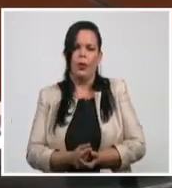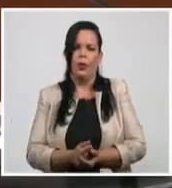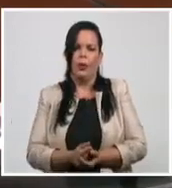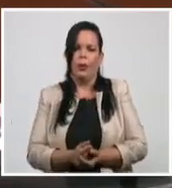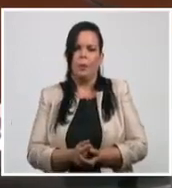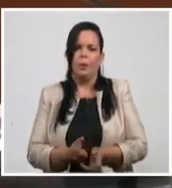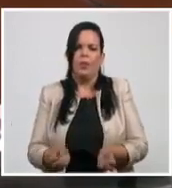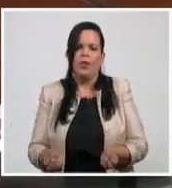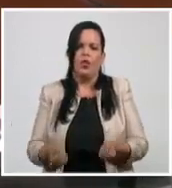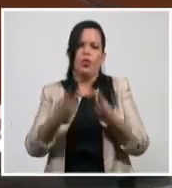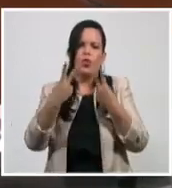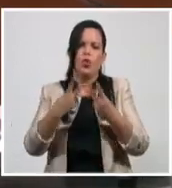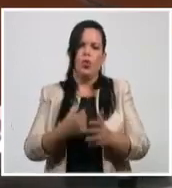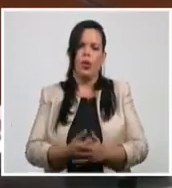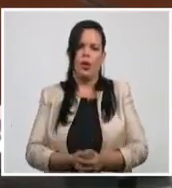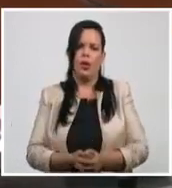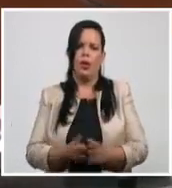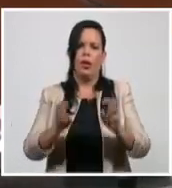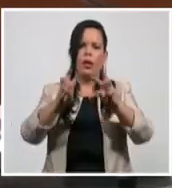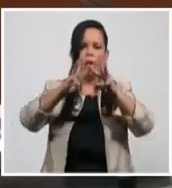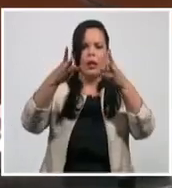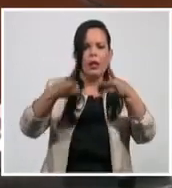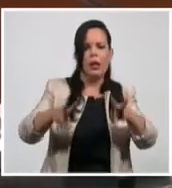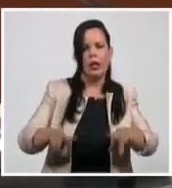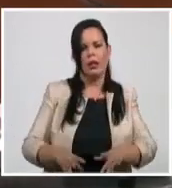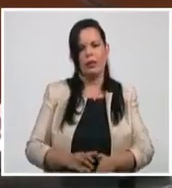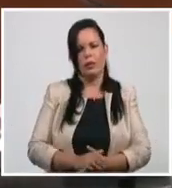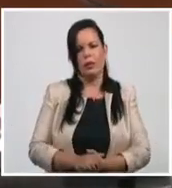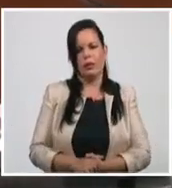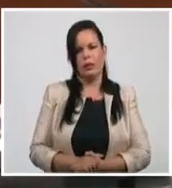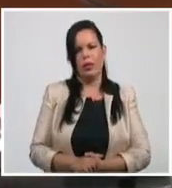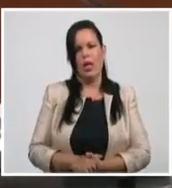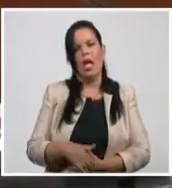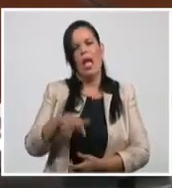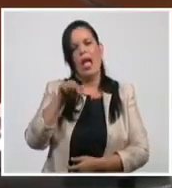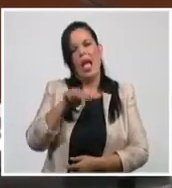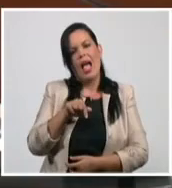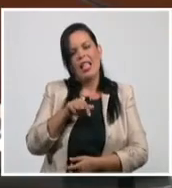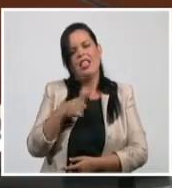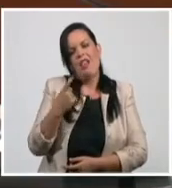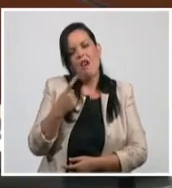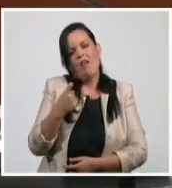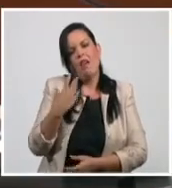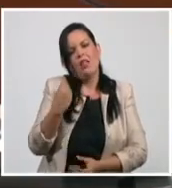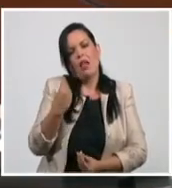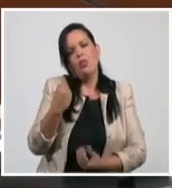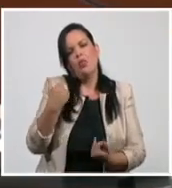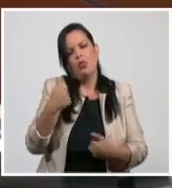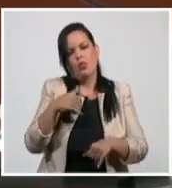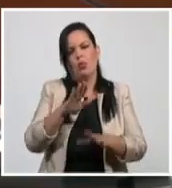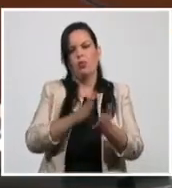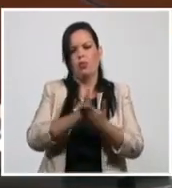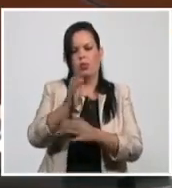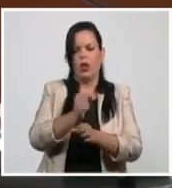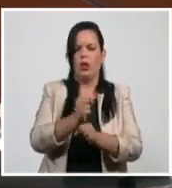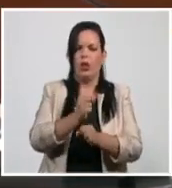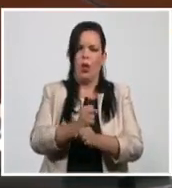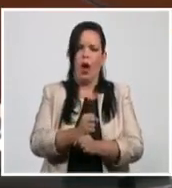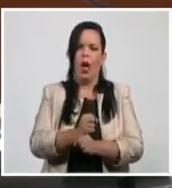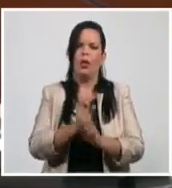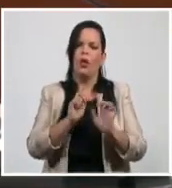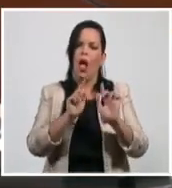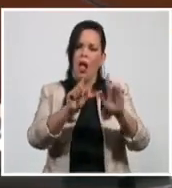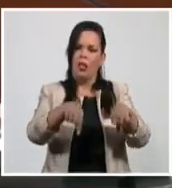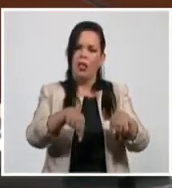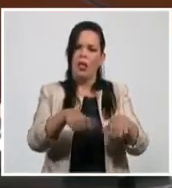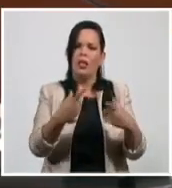en perfiles de redes sociales en Internet. Todavía hay una gran reserva y este es un espacio en el que nosotros definitivamente